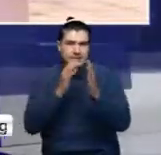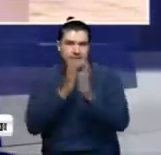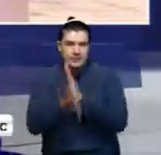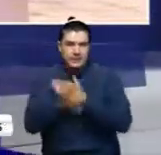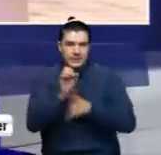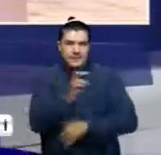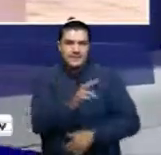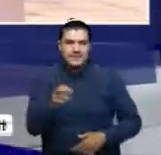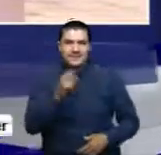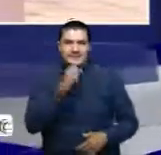ustedes compañeros en estudio